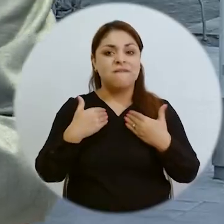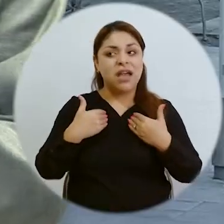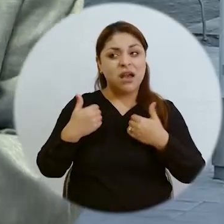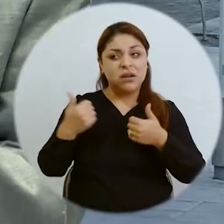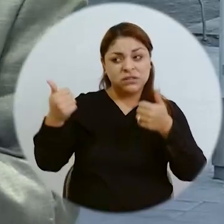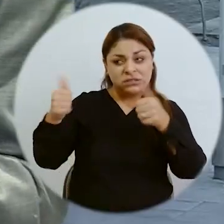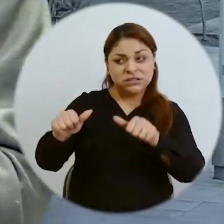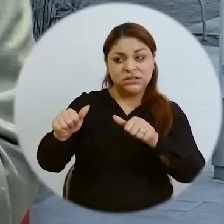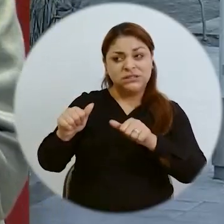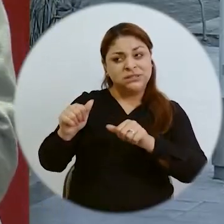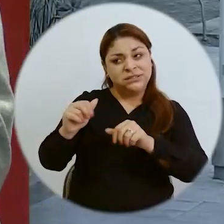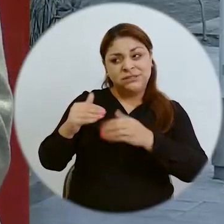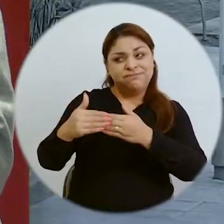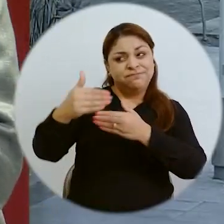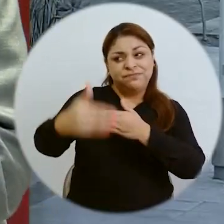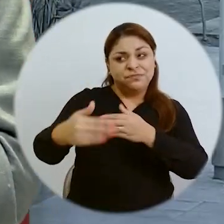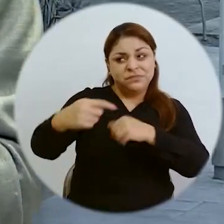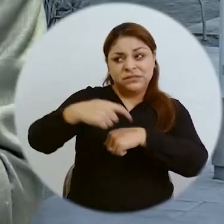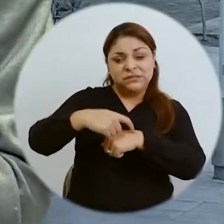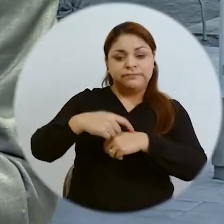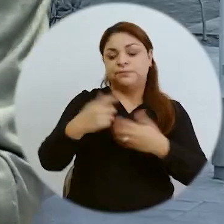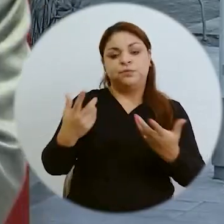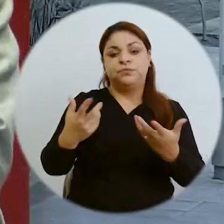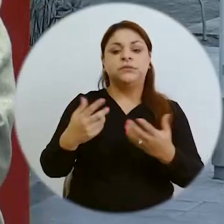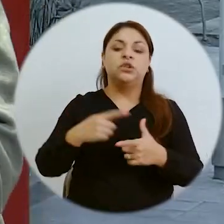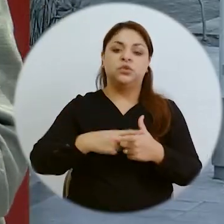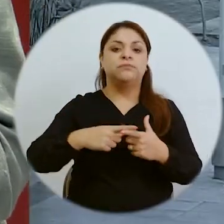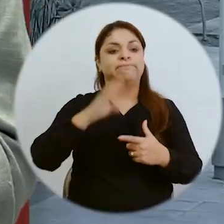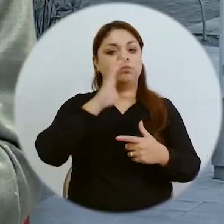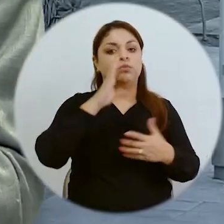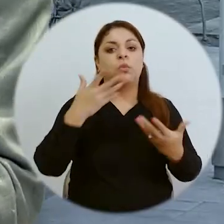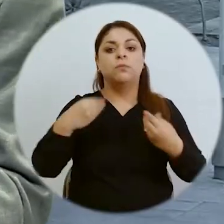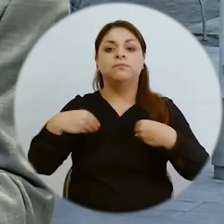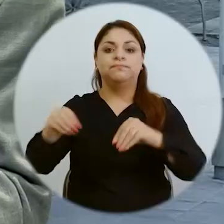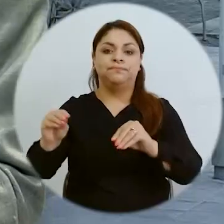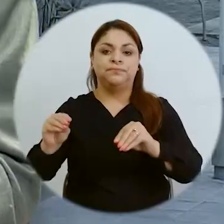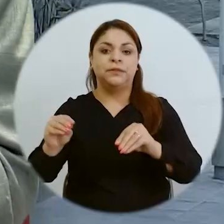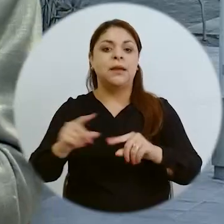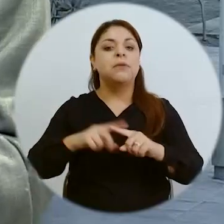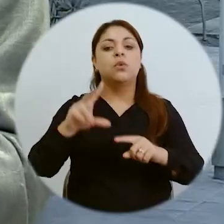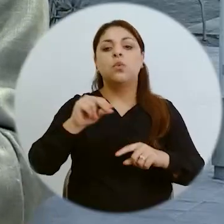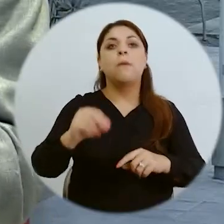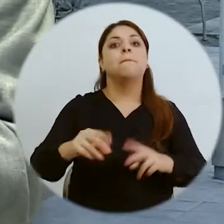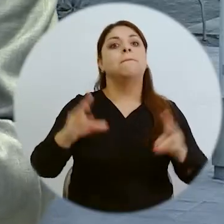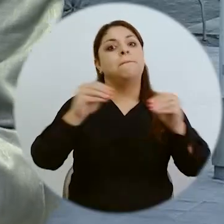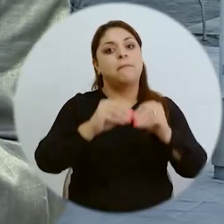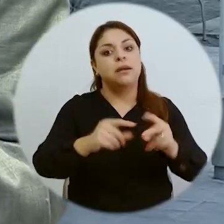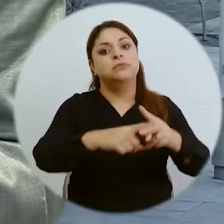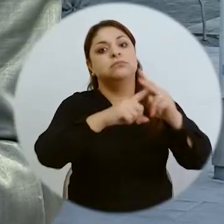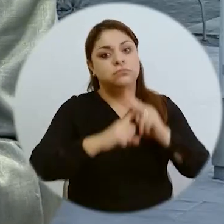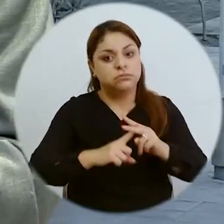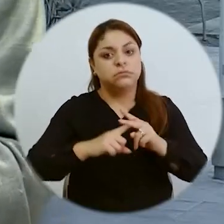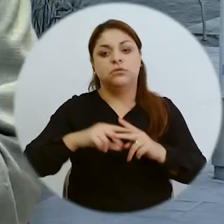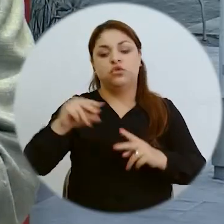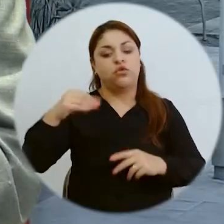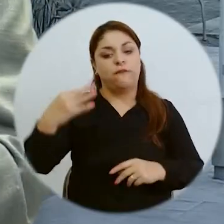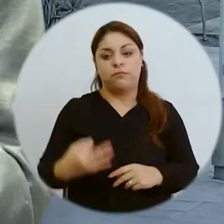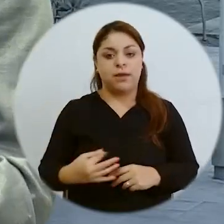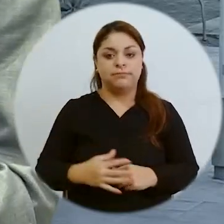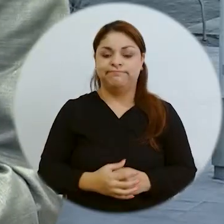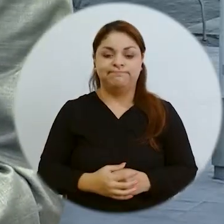es liquidez, llegar y resolverlo, y voy a tener que acudir a la venta de algún